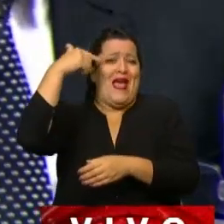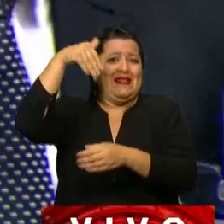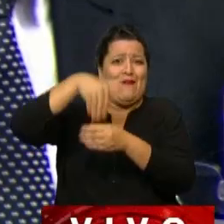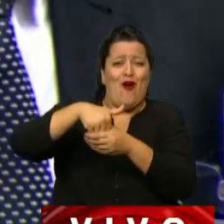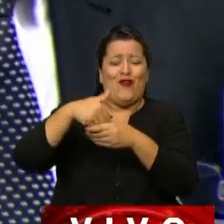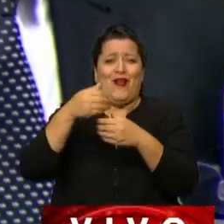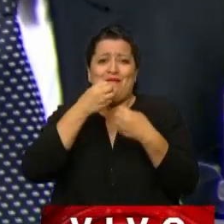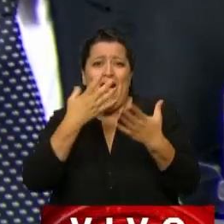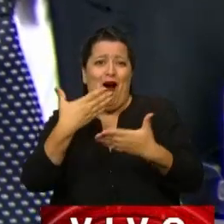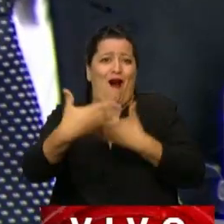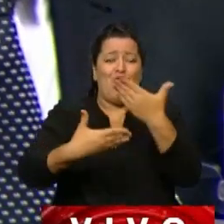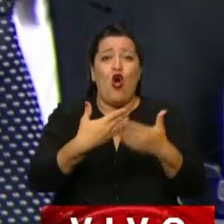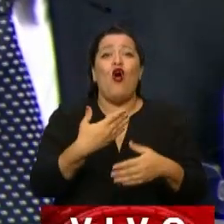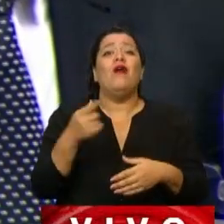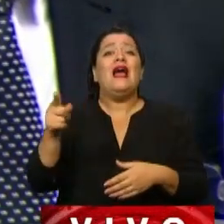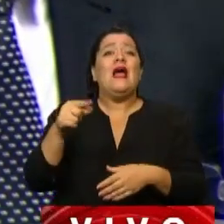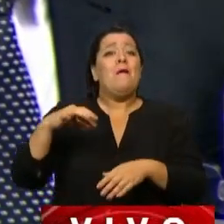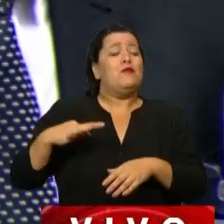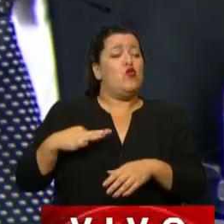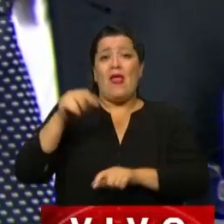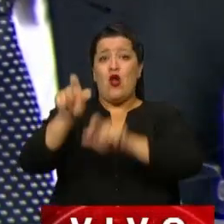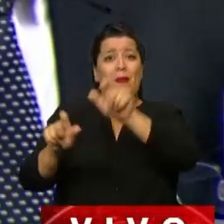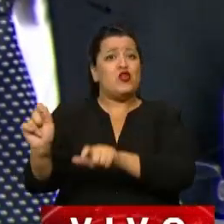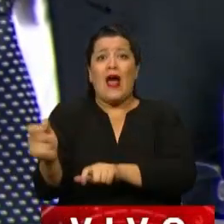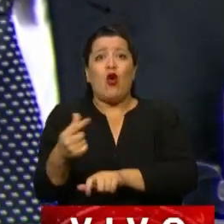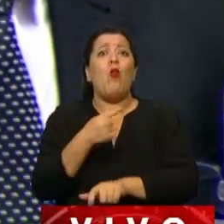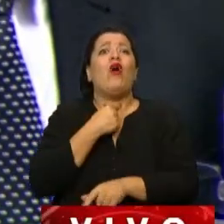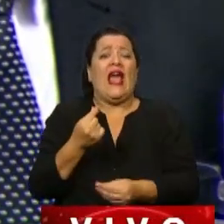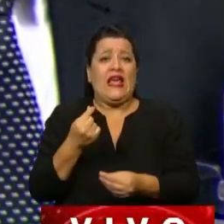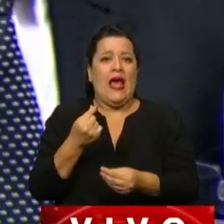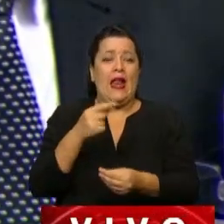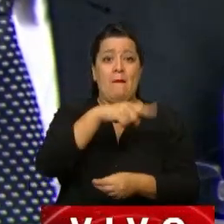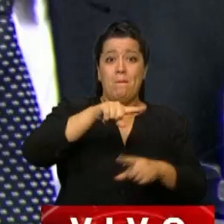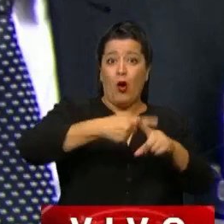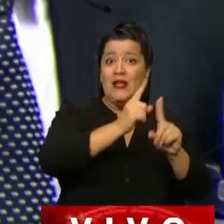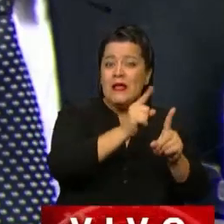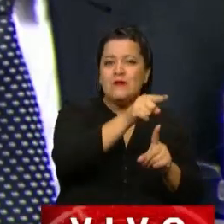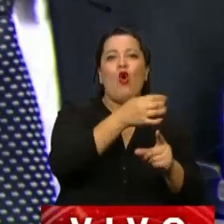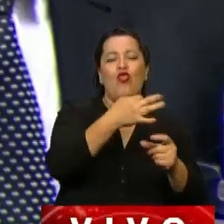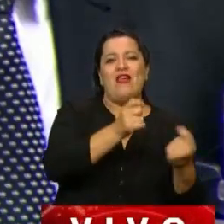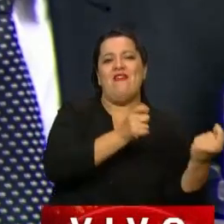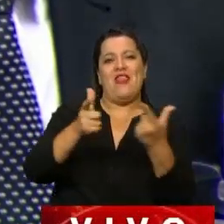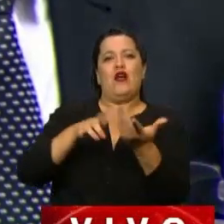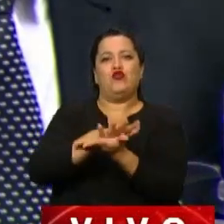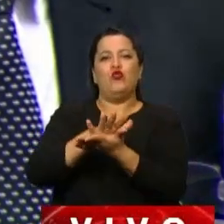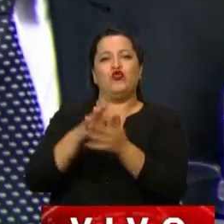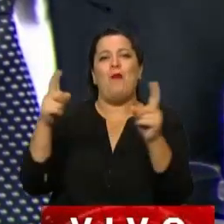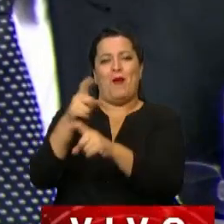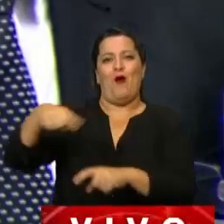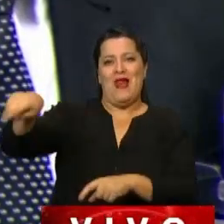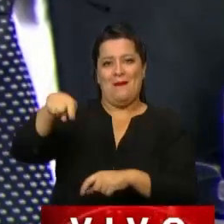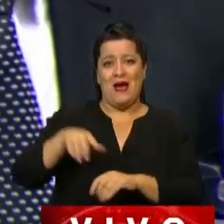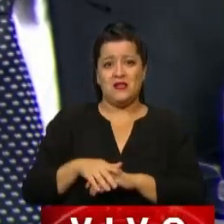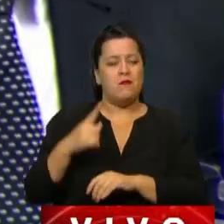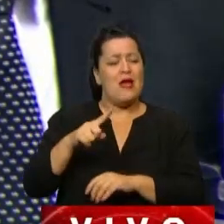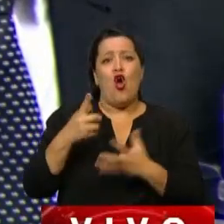que nosotros, los políticos, le solucionemos el problema. Y está cansado de